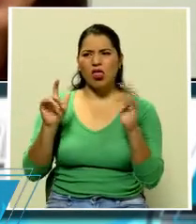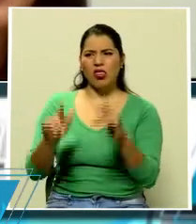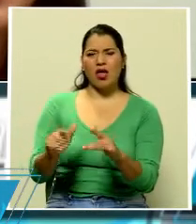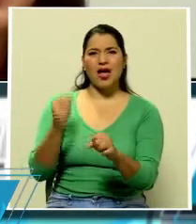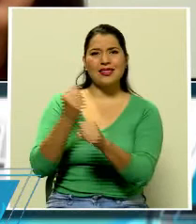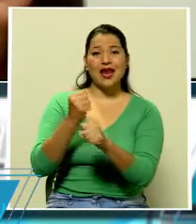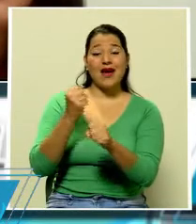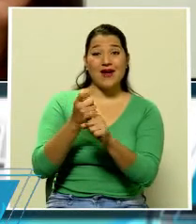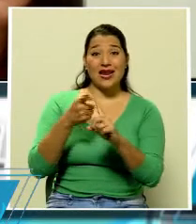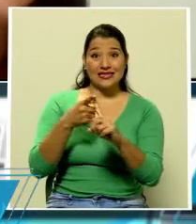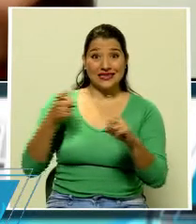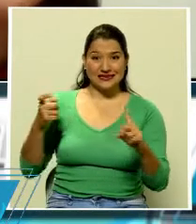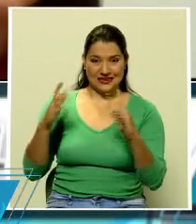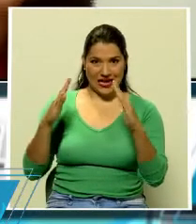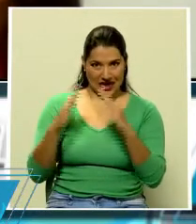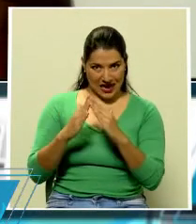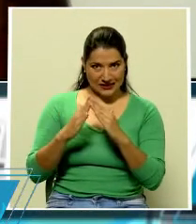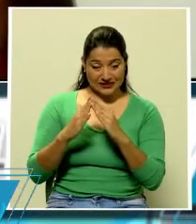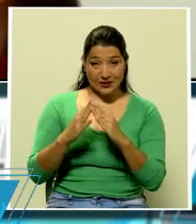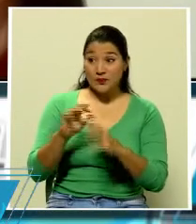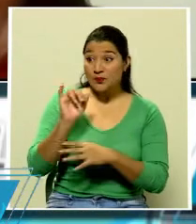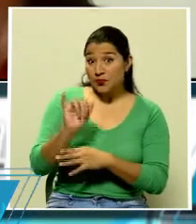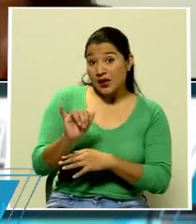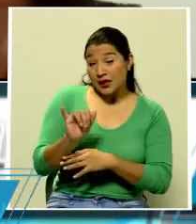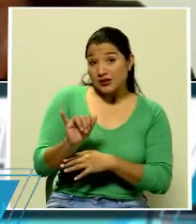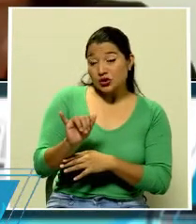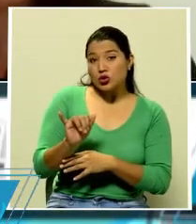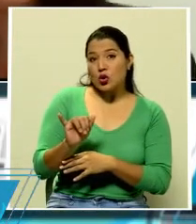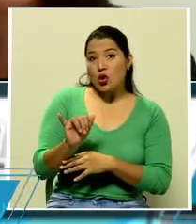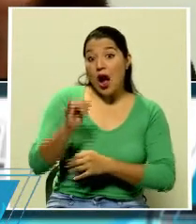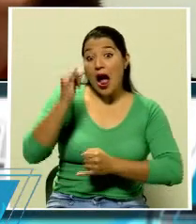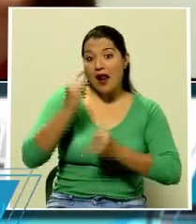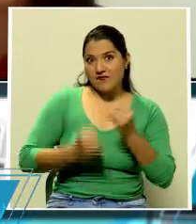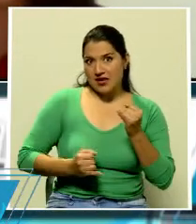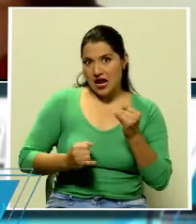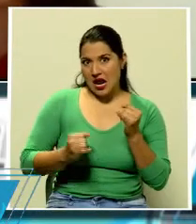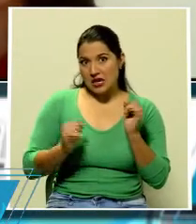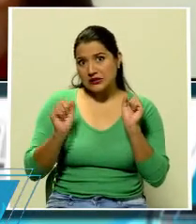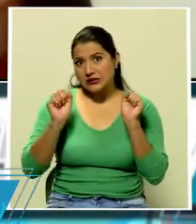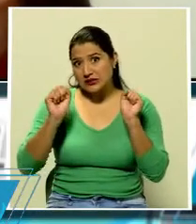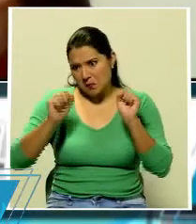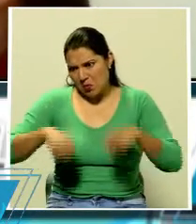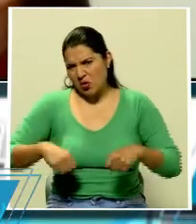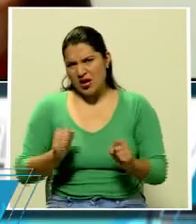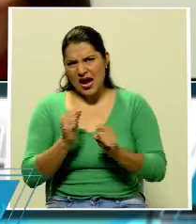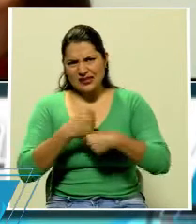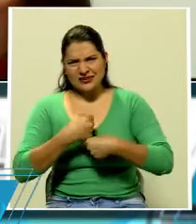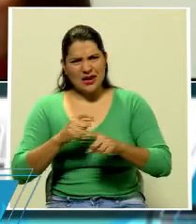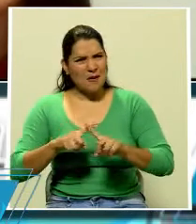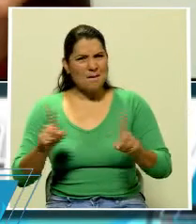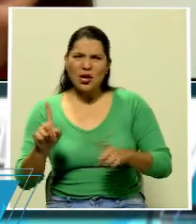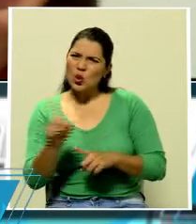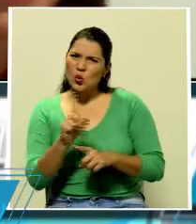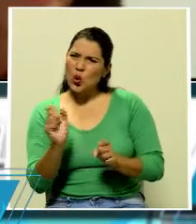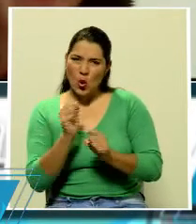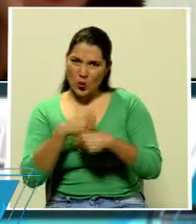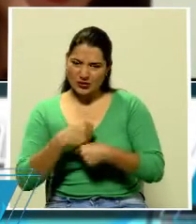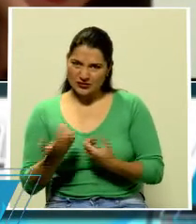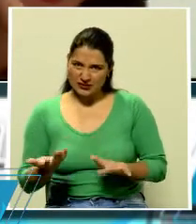lección. Finalmente se podía y no lo estábamos haciendo. ¿Qué datos arroja la